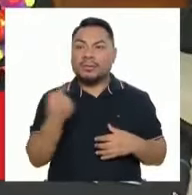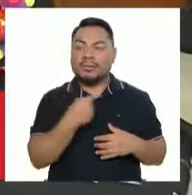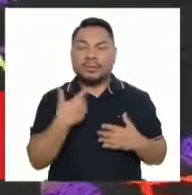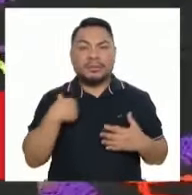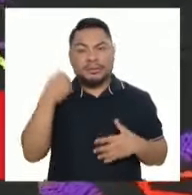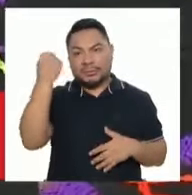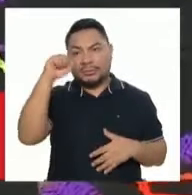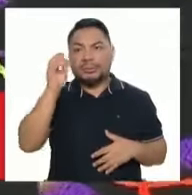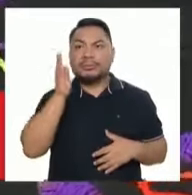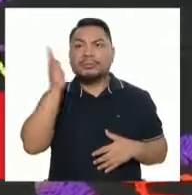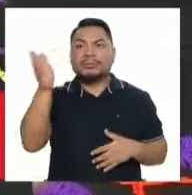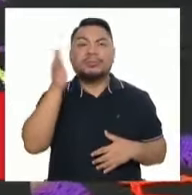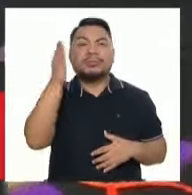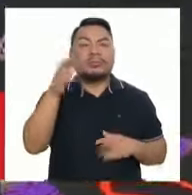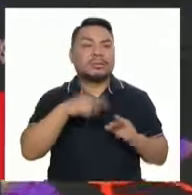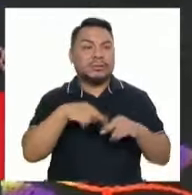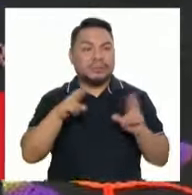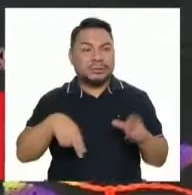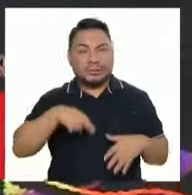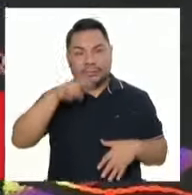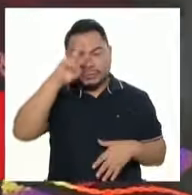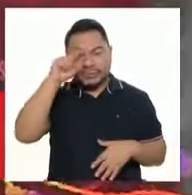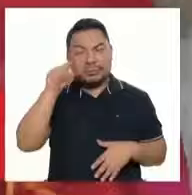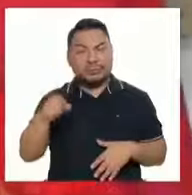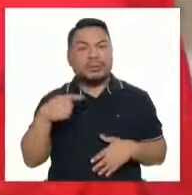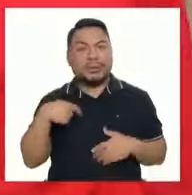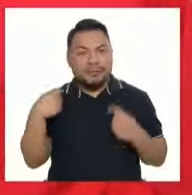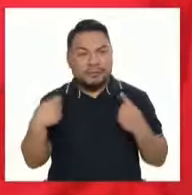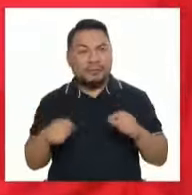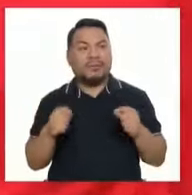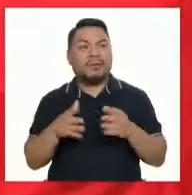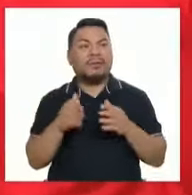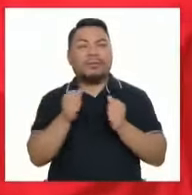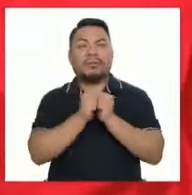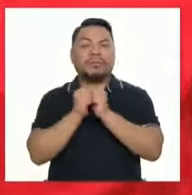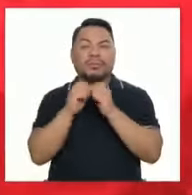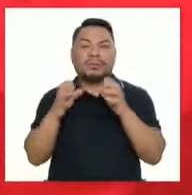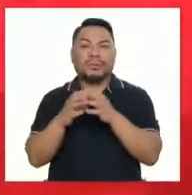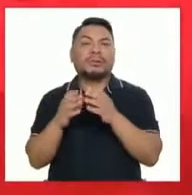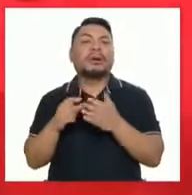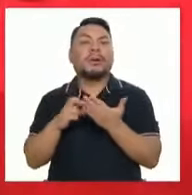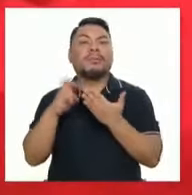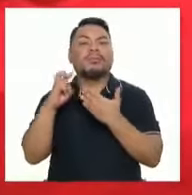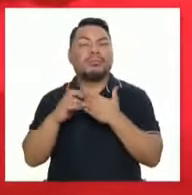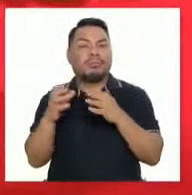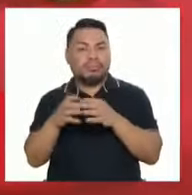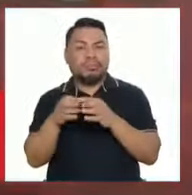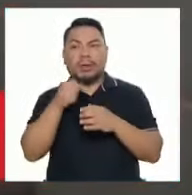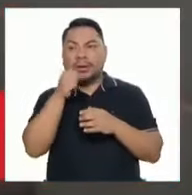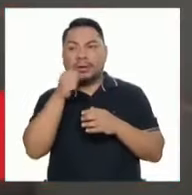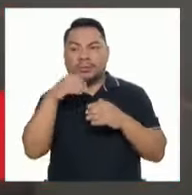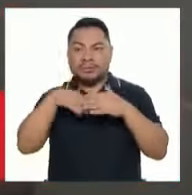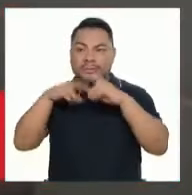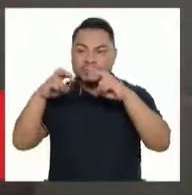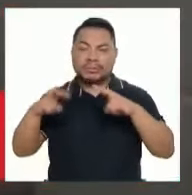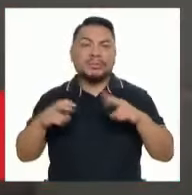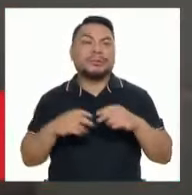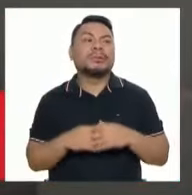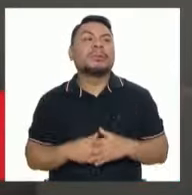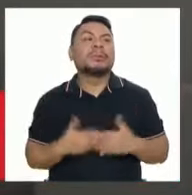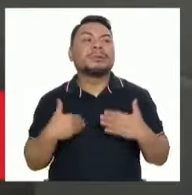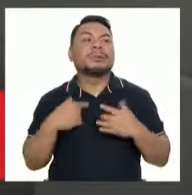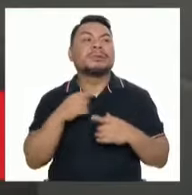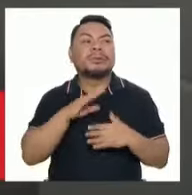vamos a viajar a varias regiones del país y va a ser un esfuerzo conjunto de un gran equipo periodístico de prensa. Queremos hacer una